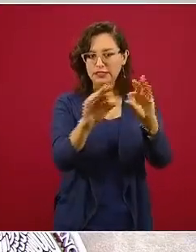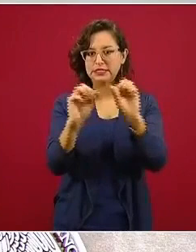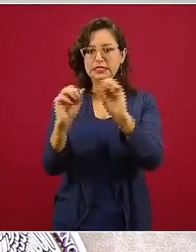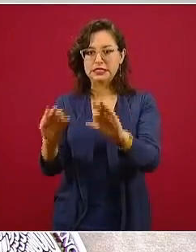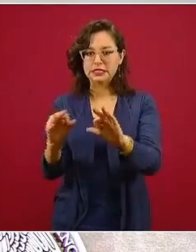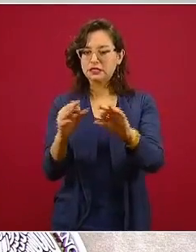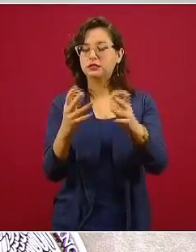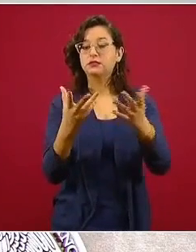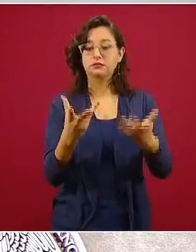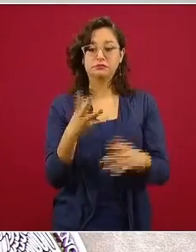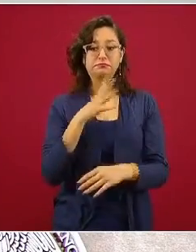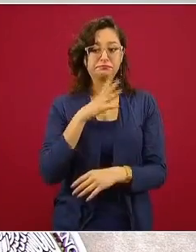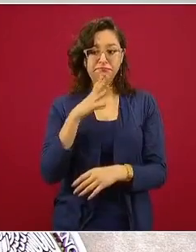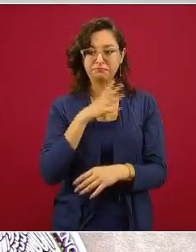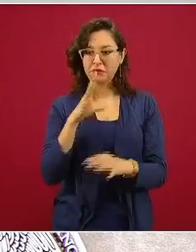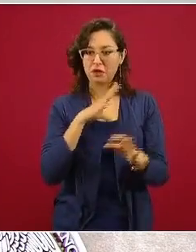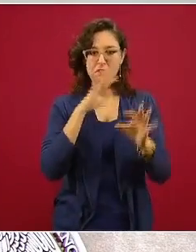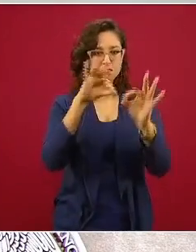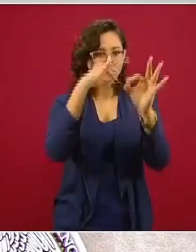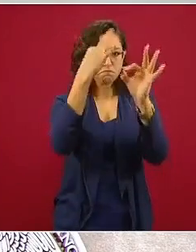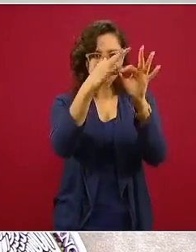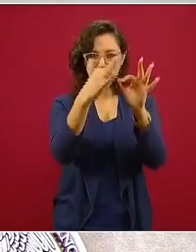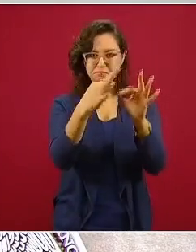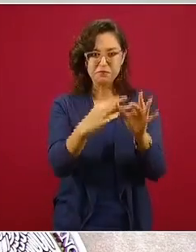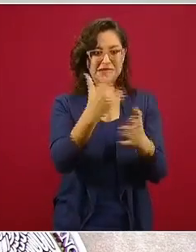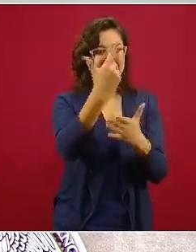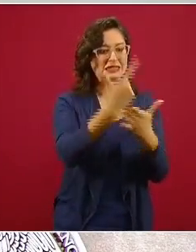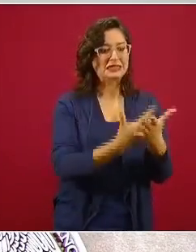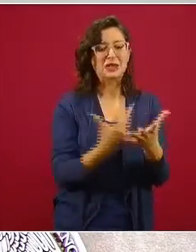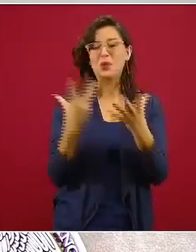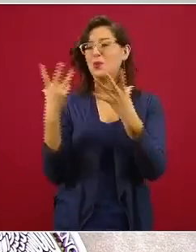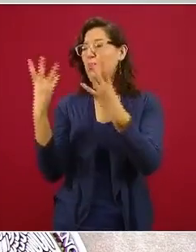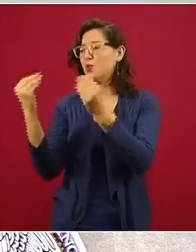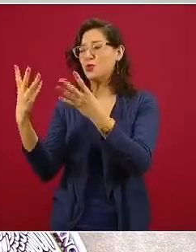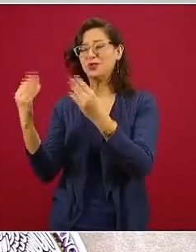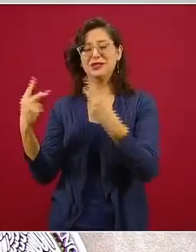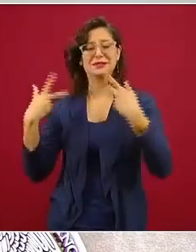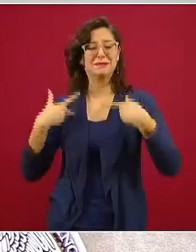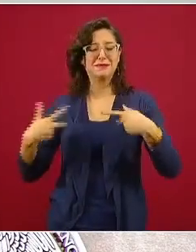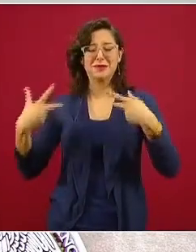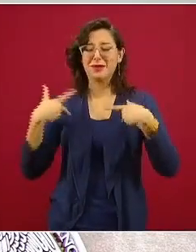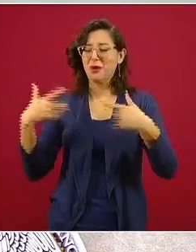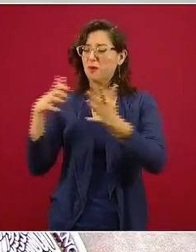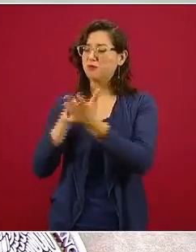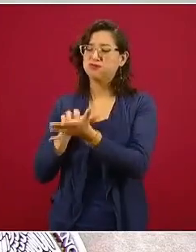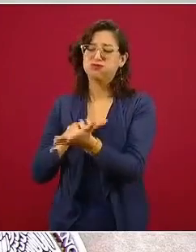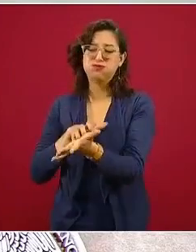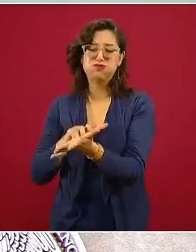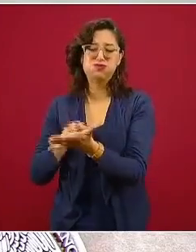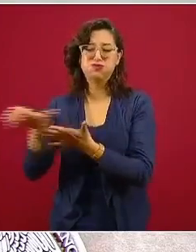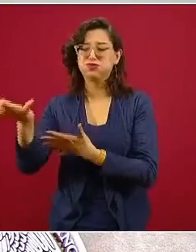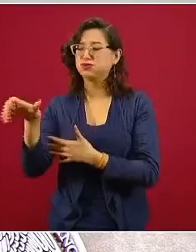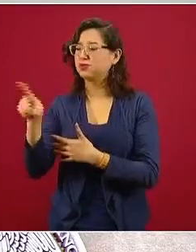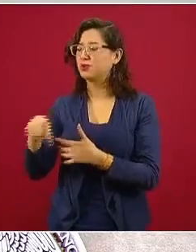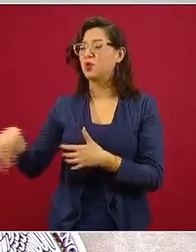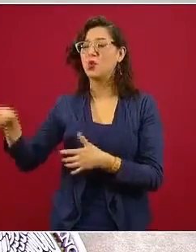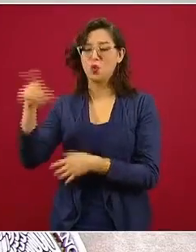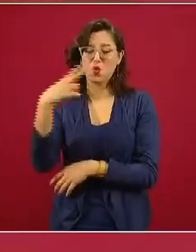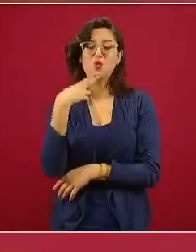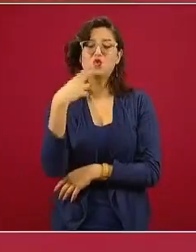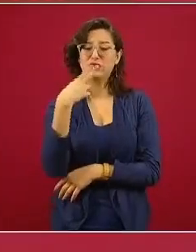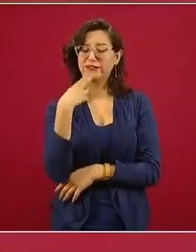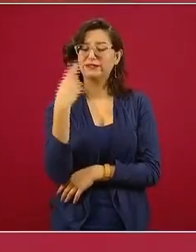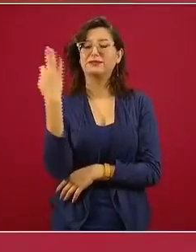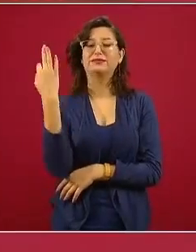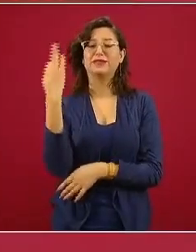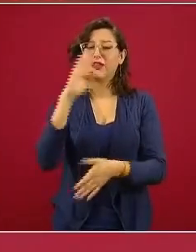relacionados, y infinita cantidad de personas que han hecho uso de las facturas falsas. Como bien